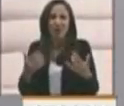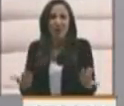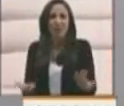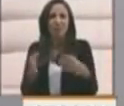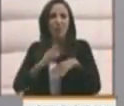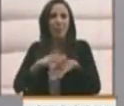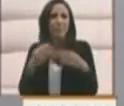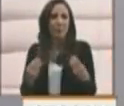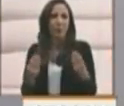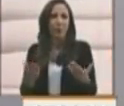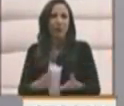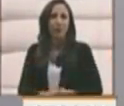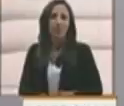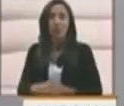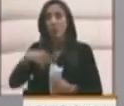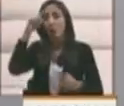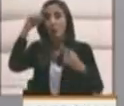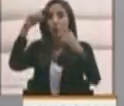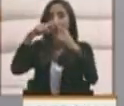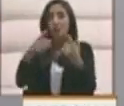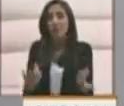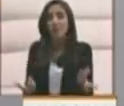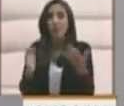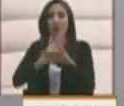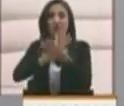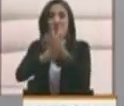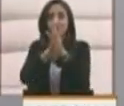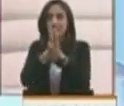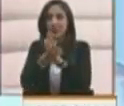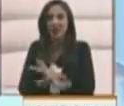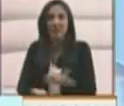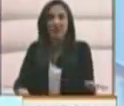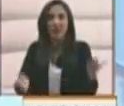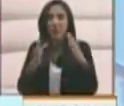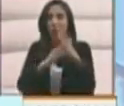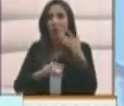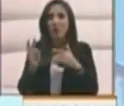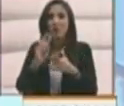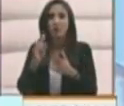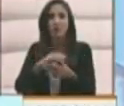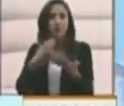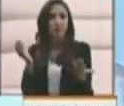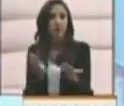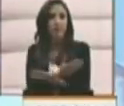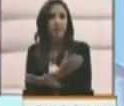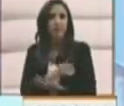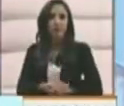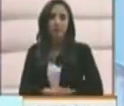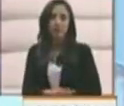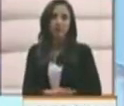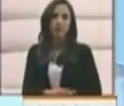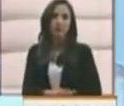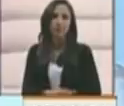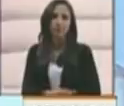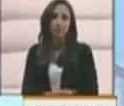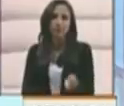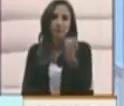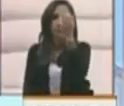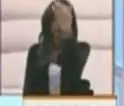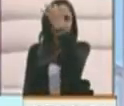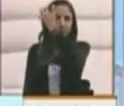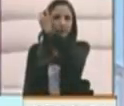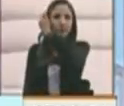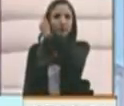En nombre de acabar con la anarquía que ellos mismos propiciaron. De haber llegado a feliz término este